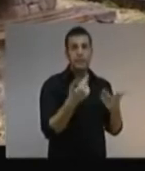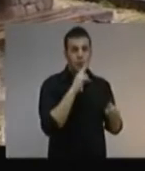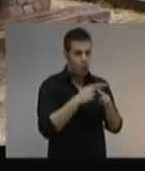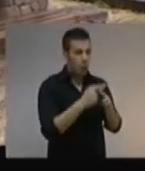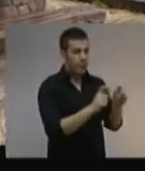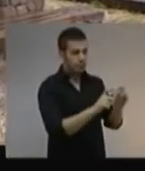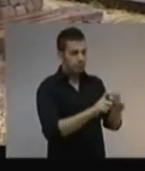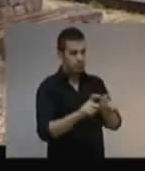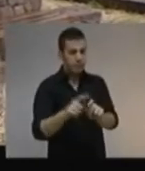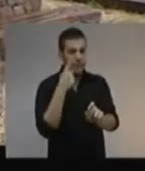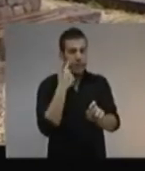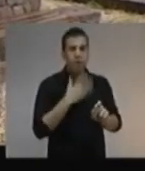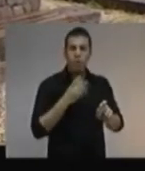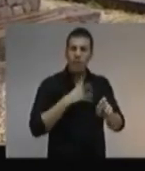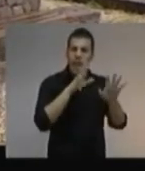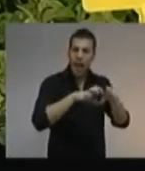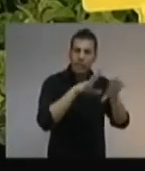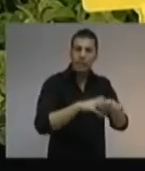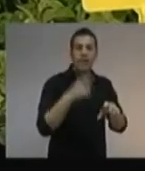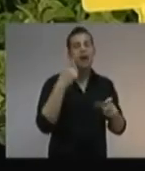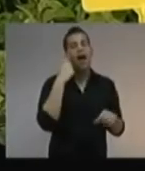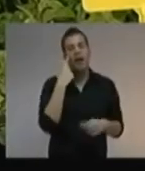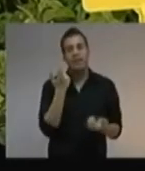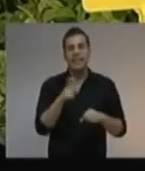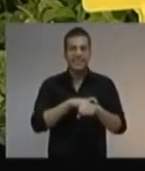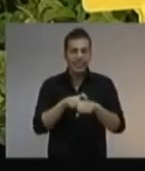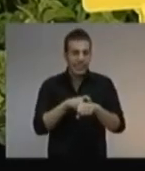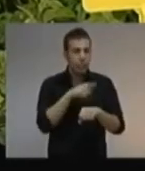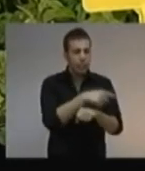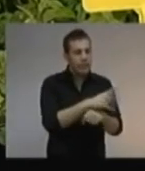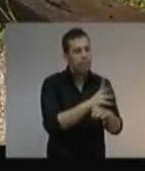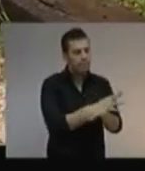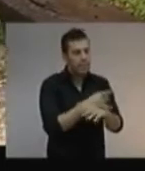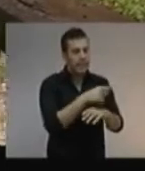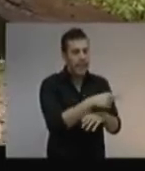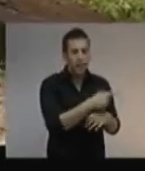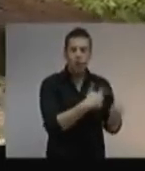rato mientras aprendes sobre las propiedades de los diferentes tipos de plantas.